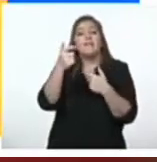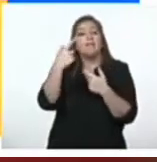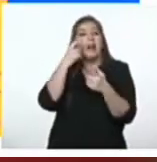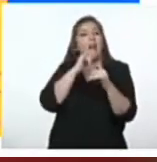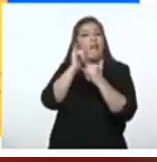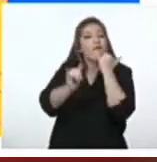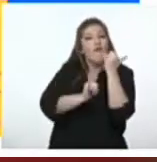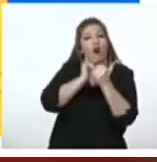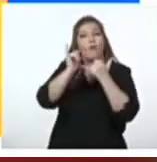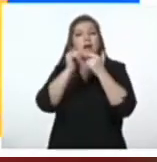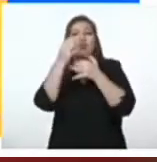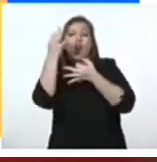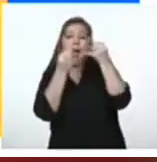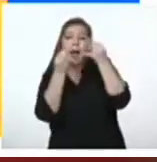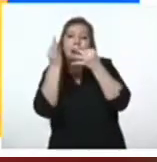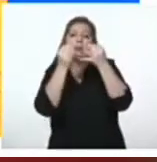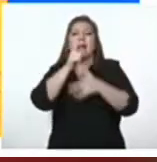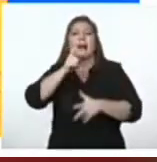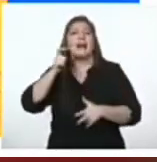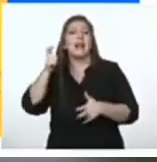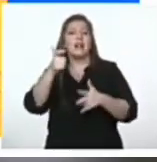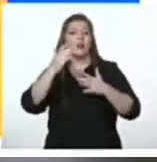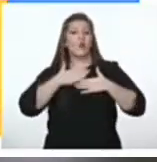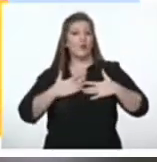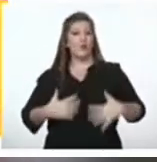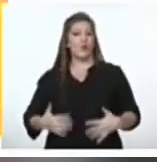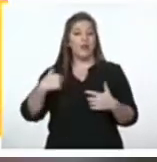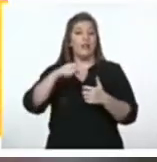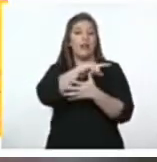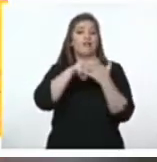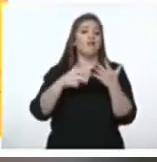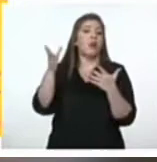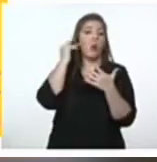a los estímulos que llegan desde los órganos de los sentidos.